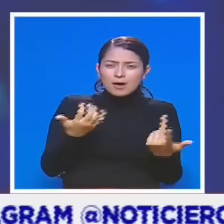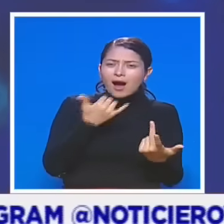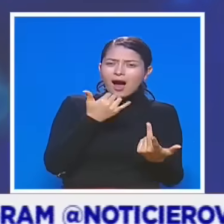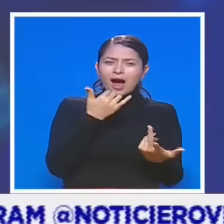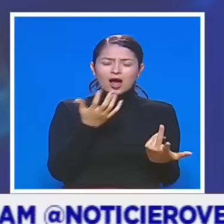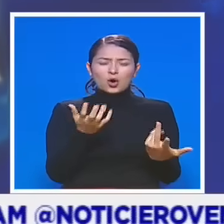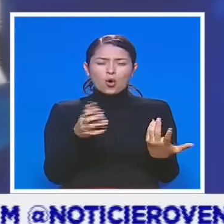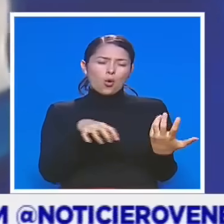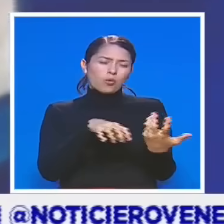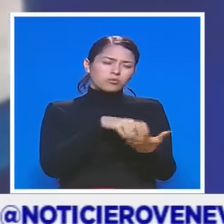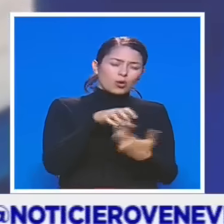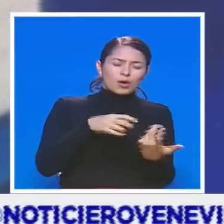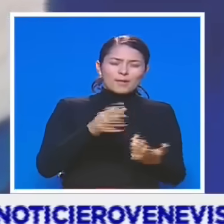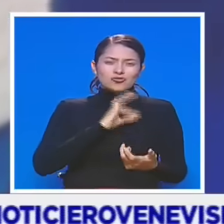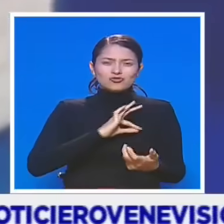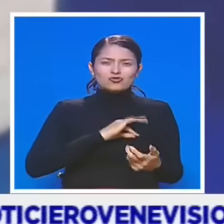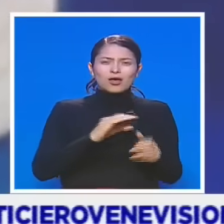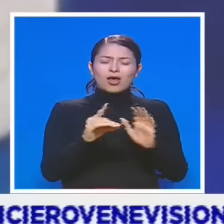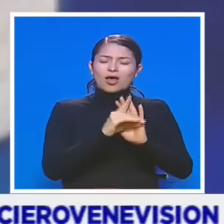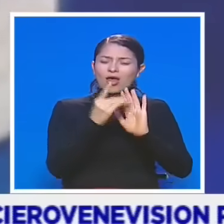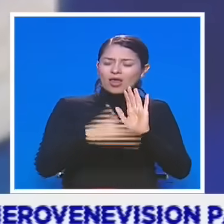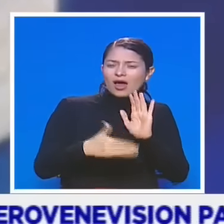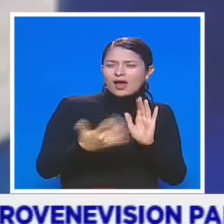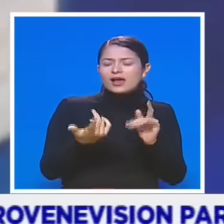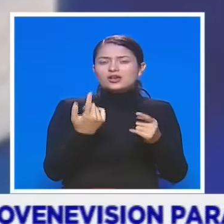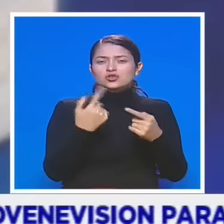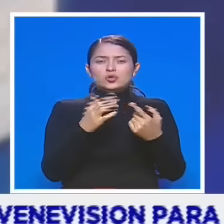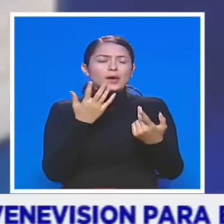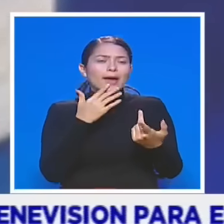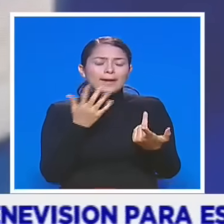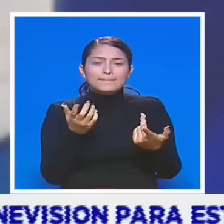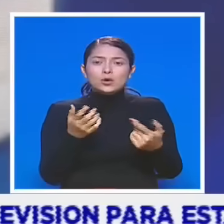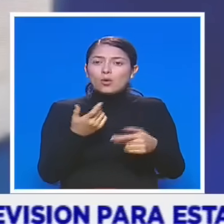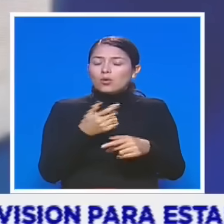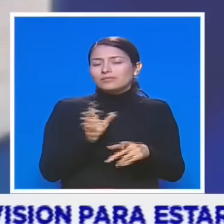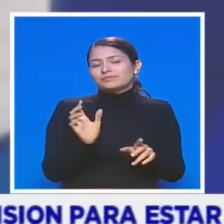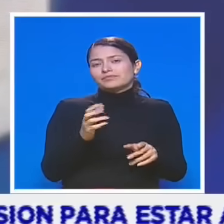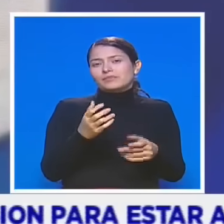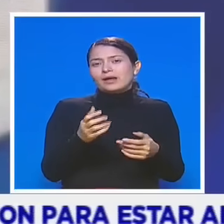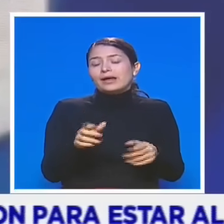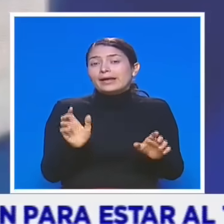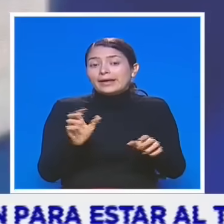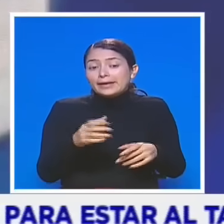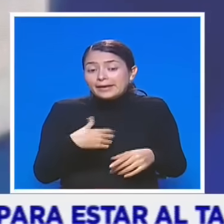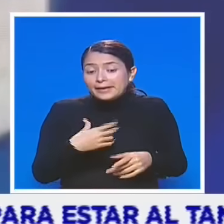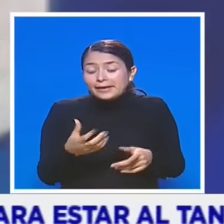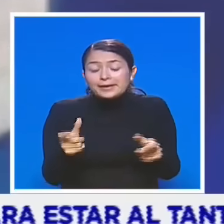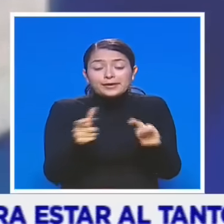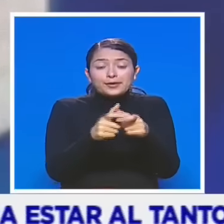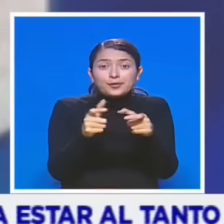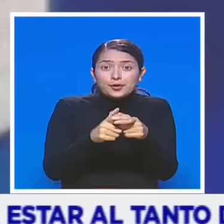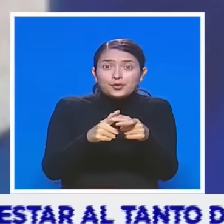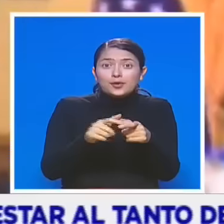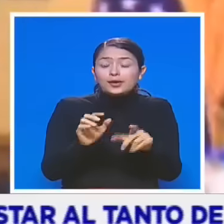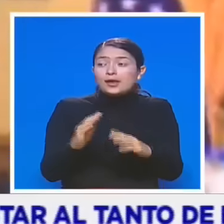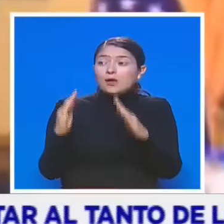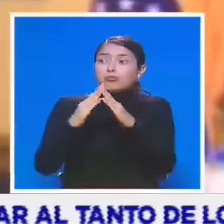conflictos sociales, suspendiendo derechos como la libertad de reuniones y la inviolabilidad del domicilio.